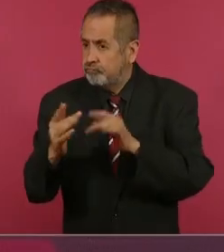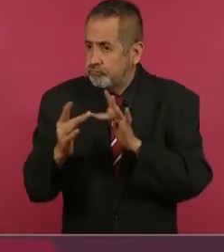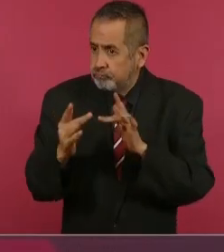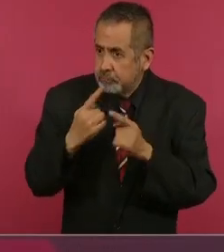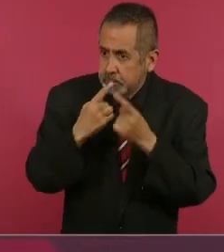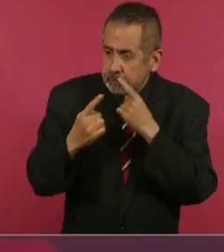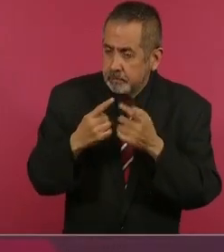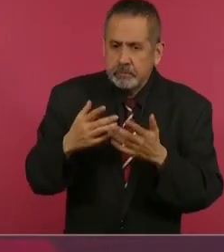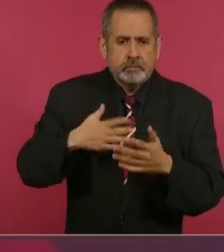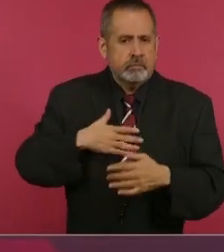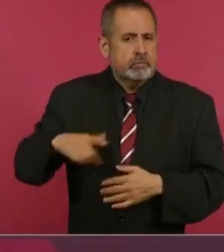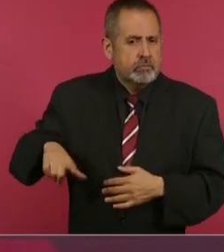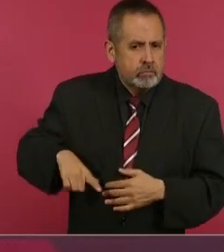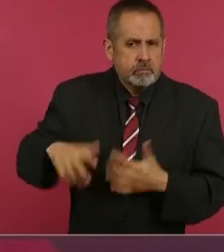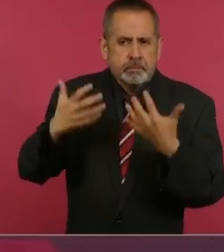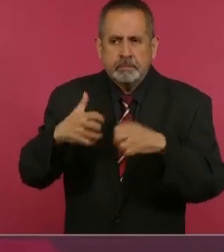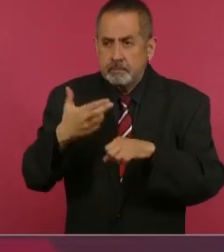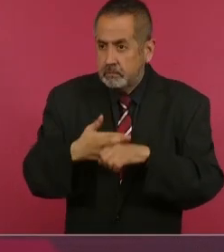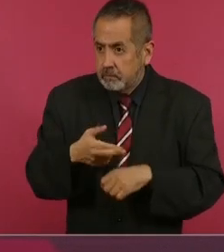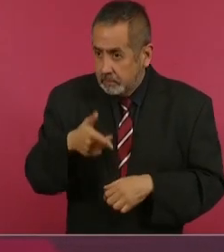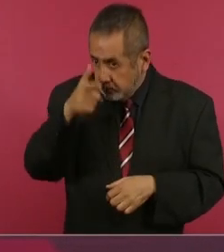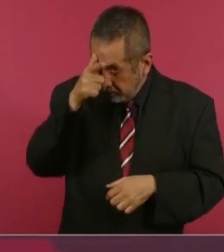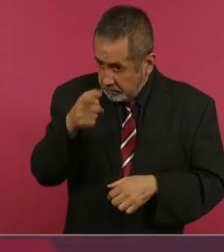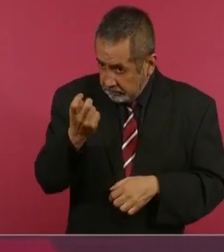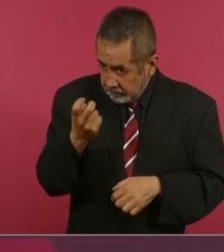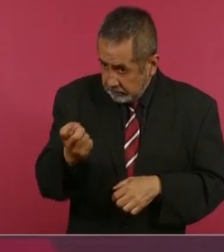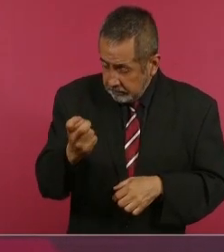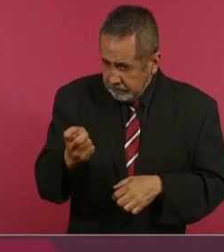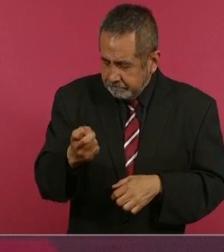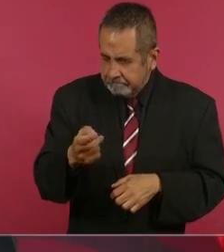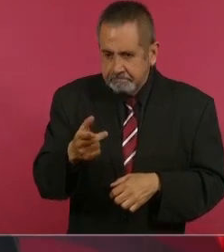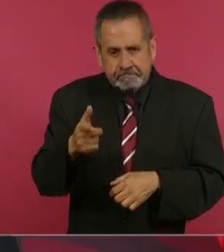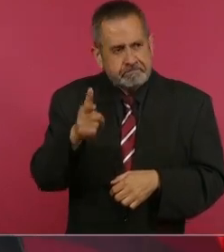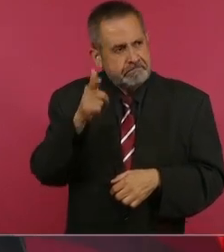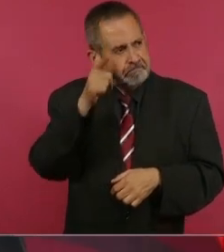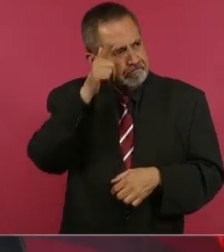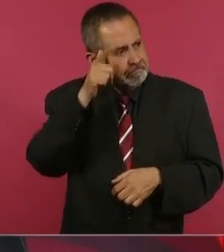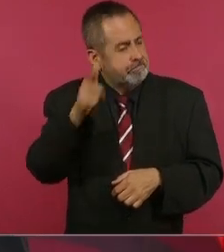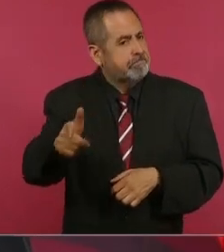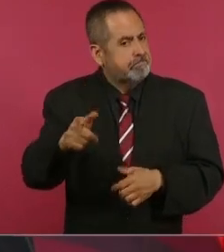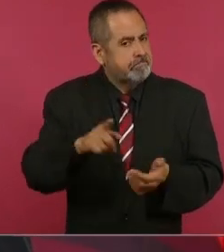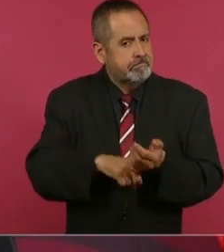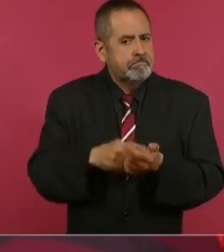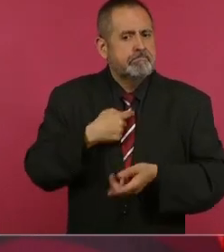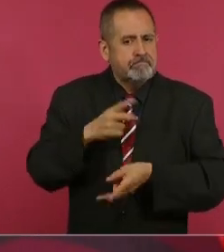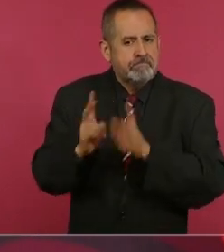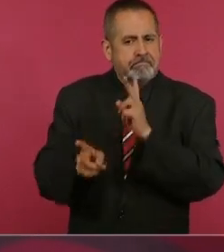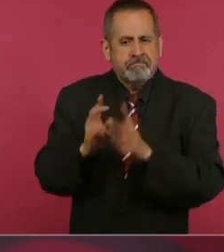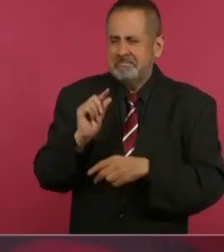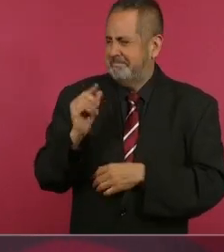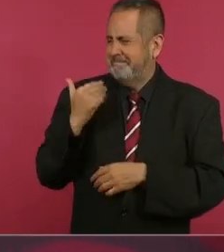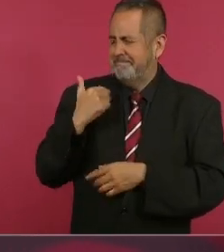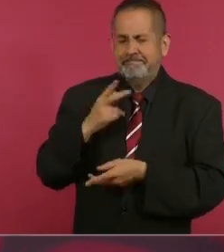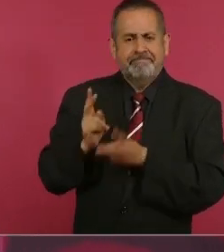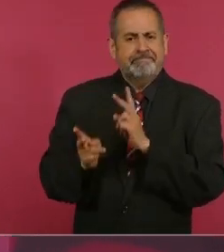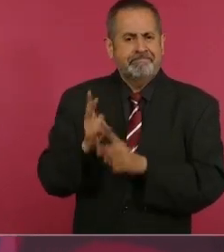tanto de gobiernos como de empresas. Y me llamó mucho la atención una plática reciente